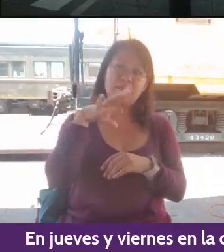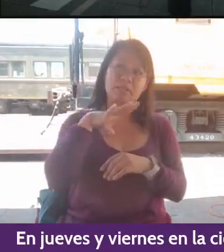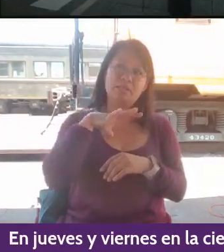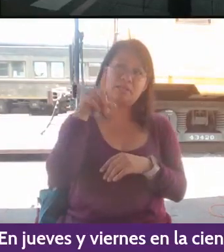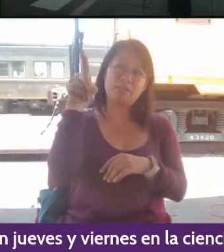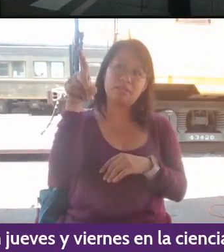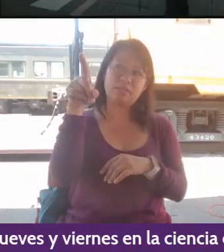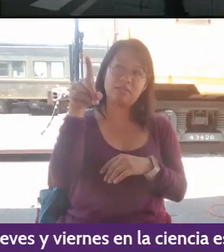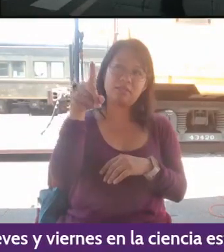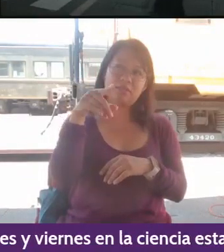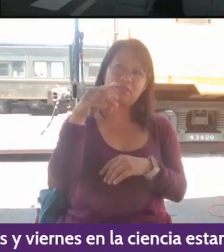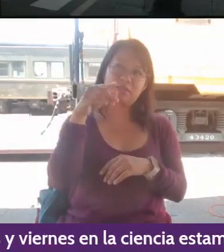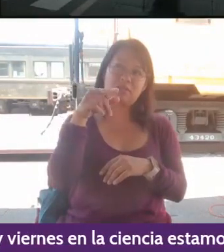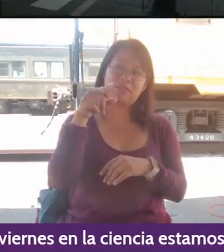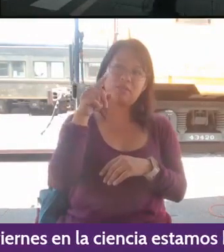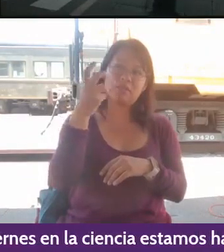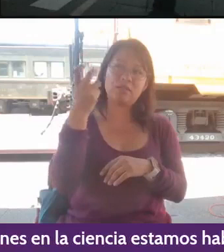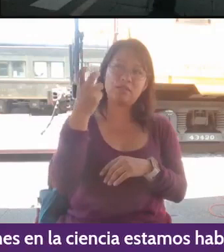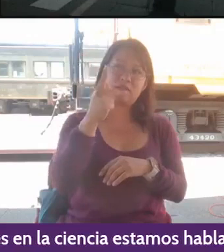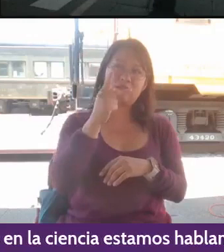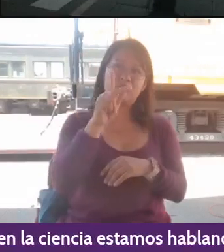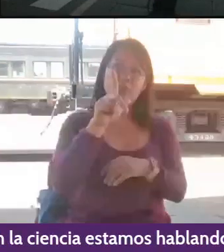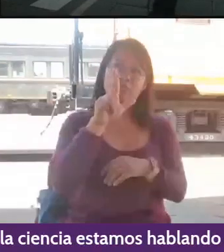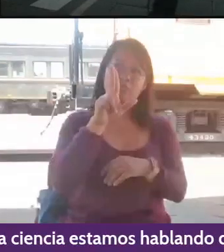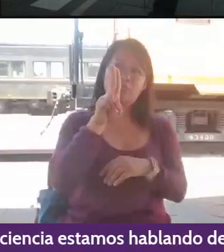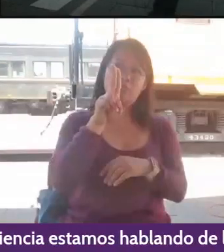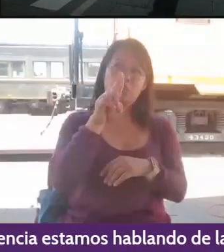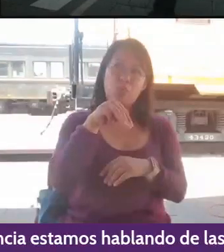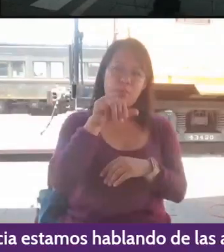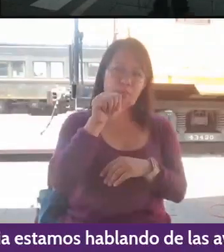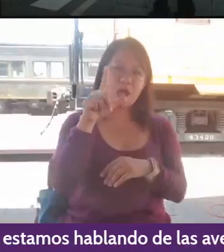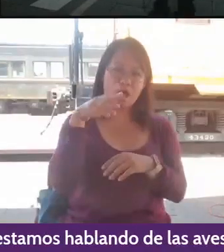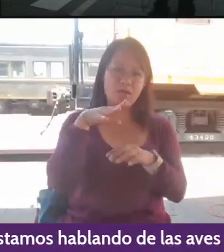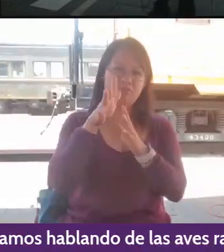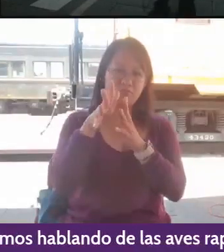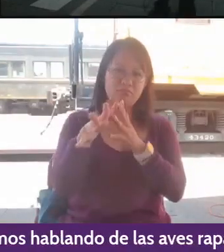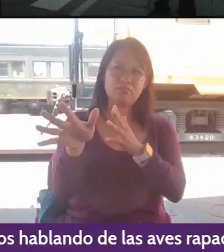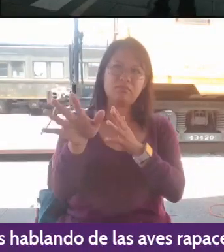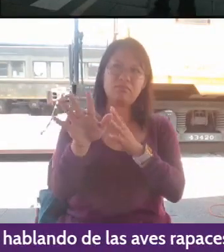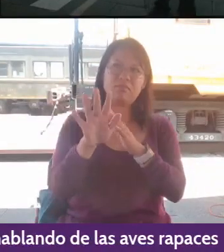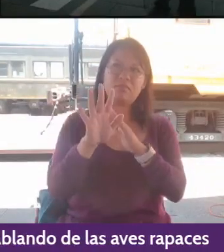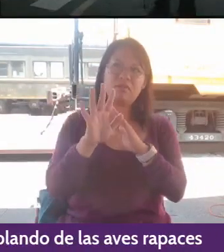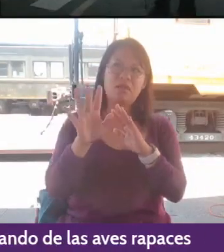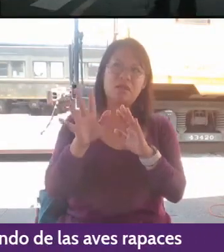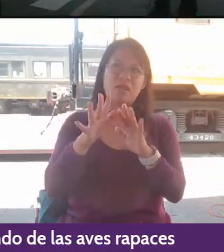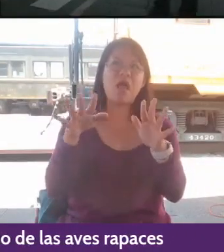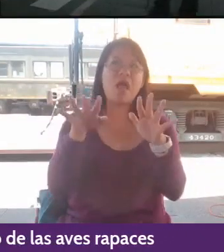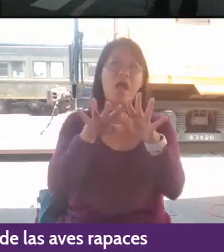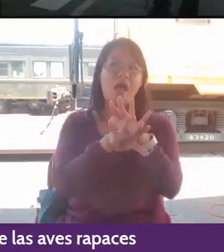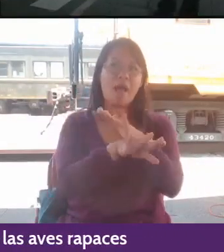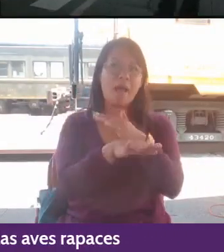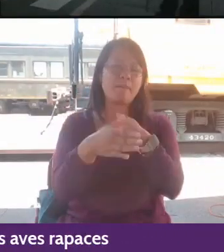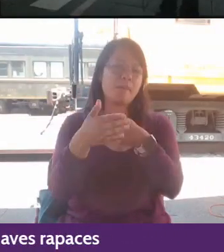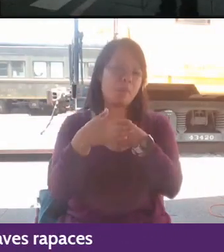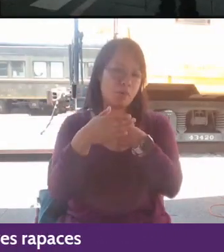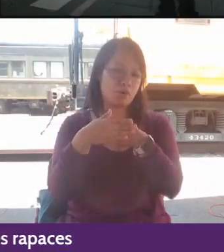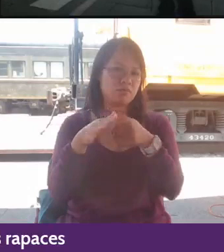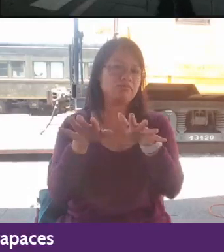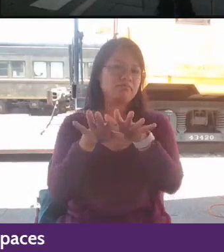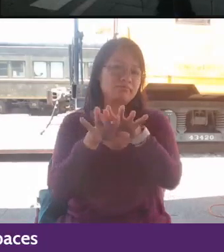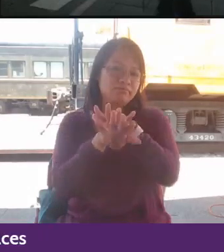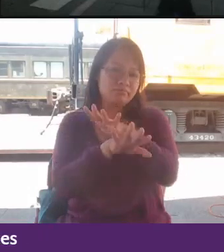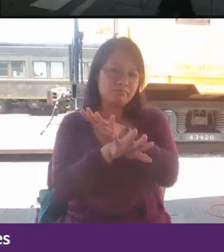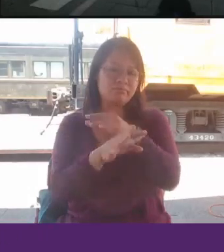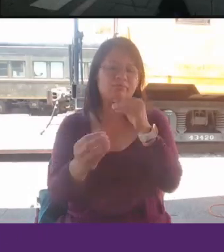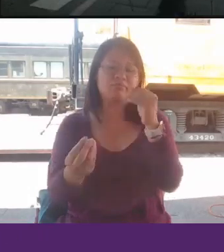esas plumitas que se ven como más despeinadas, esas son las plumas que le queda de cambiar ahorita, son las plumas que quedan viejas, y va a tener